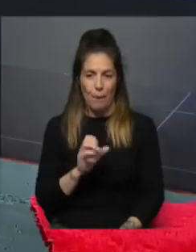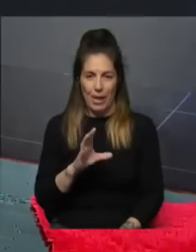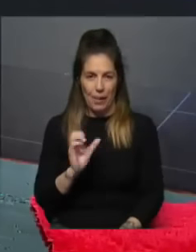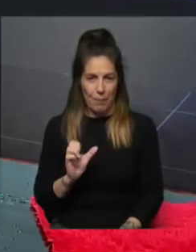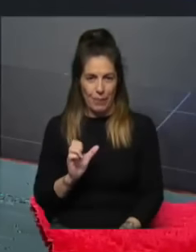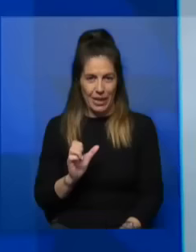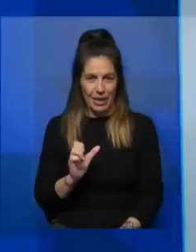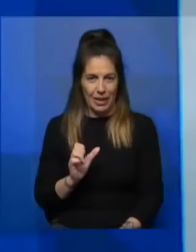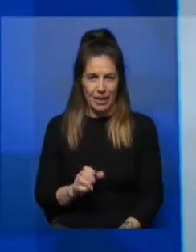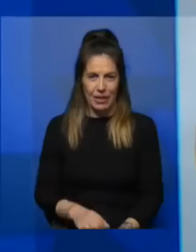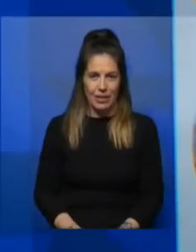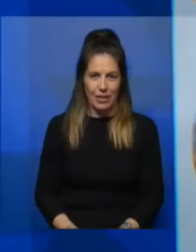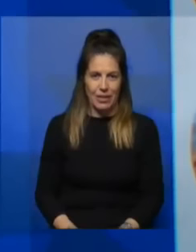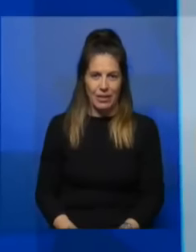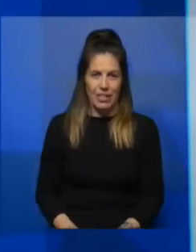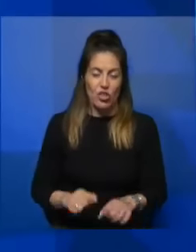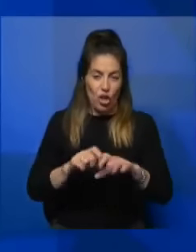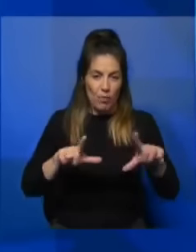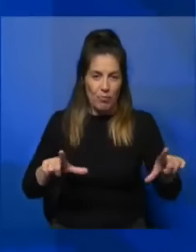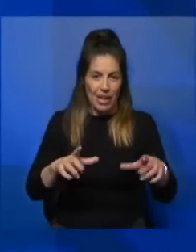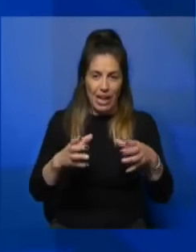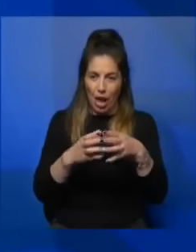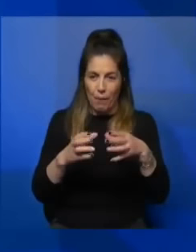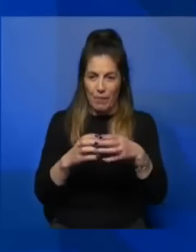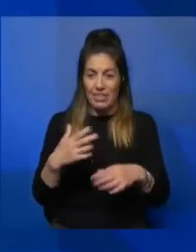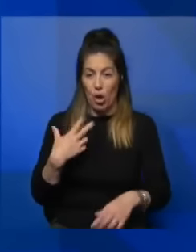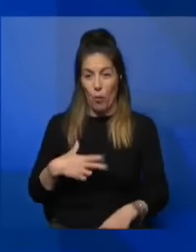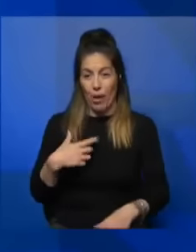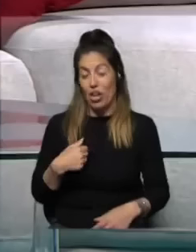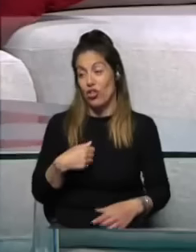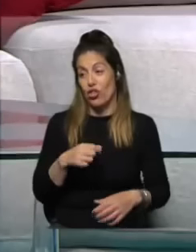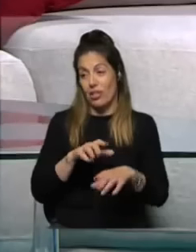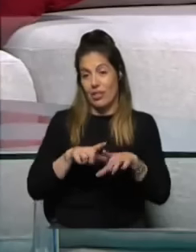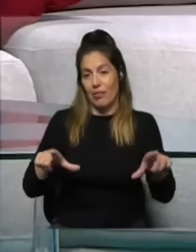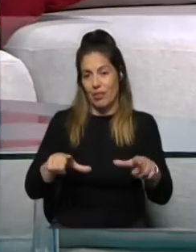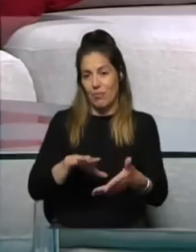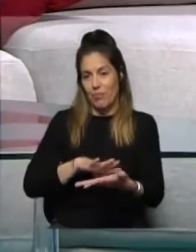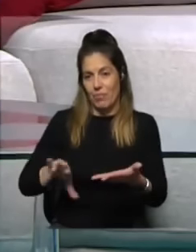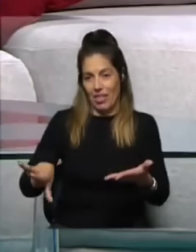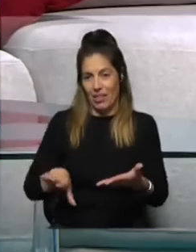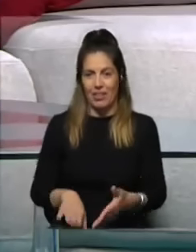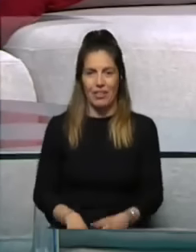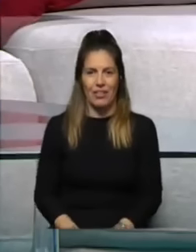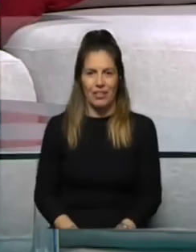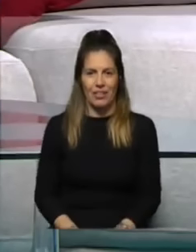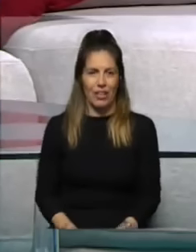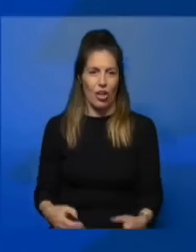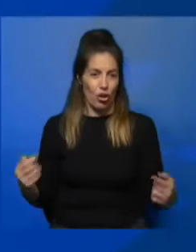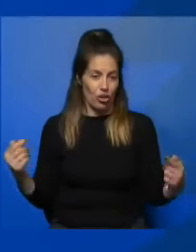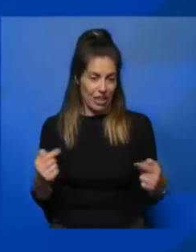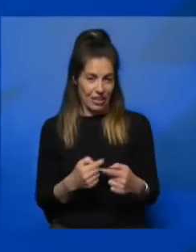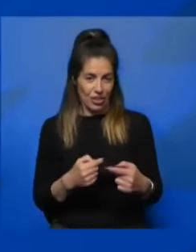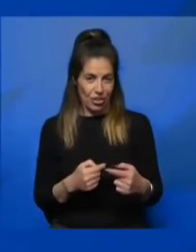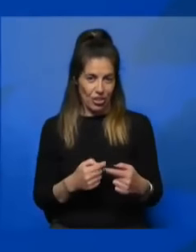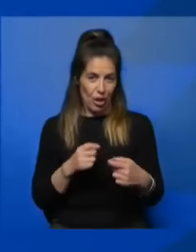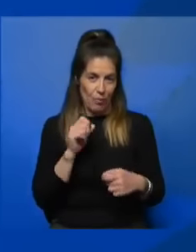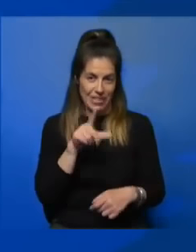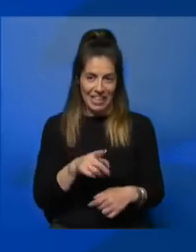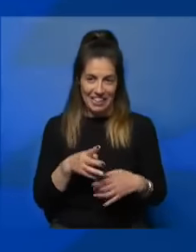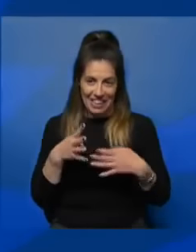miedito me da eso de depurar la especie humana, porque estoy seguro que yo sería depurado. Un poco contradictorio con respecto al mensaje de la guerra. Sí.